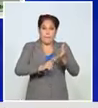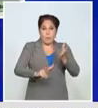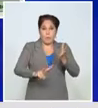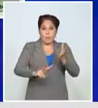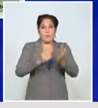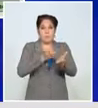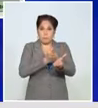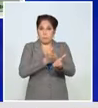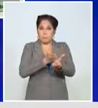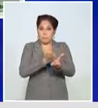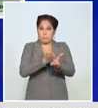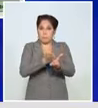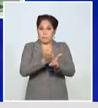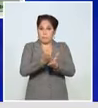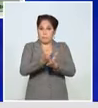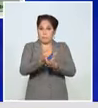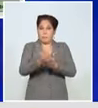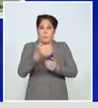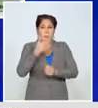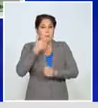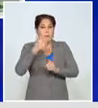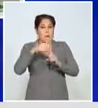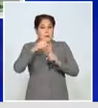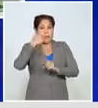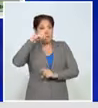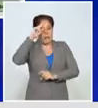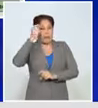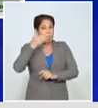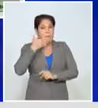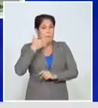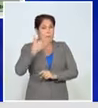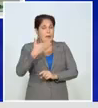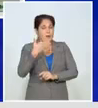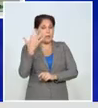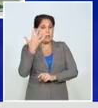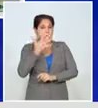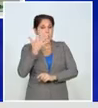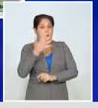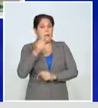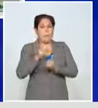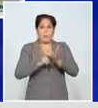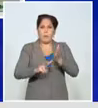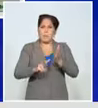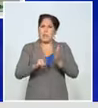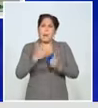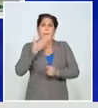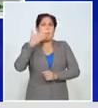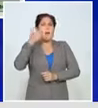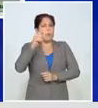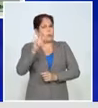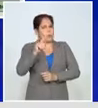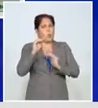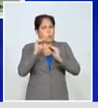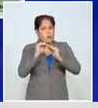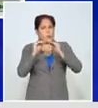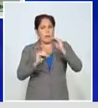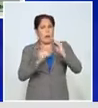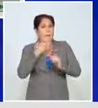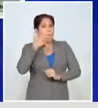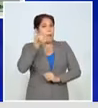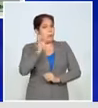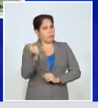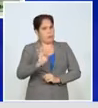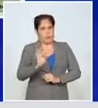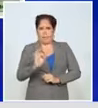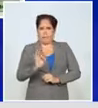mantienen las mejores tasas de incidencia, las mejores no, las más bajas, las tasas de incidencia ninguna es